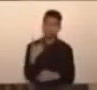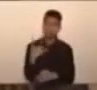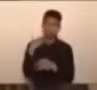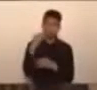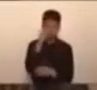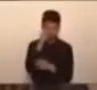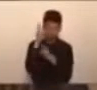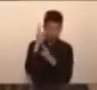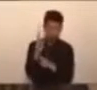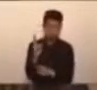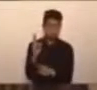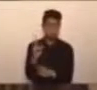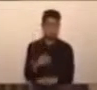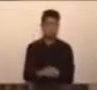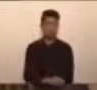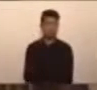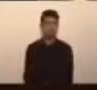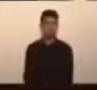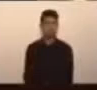honramos.